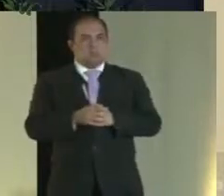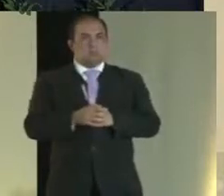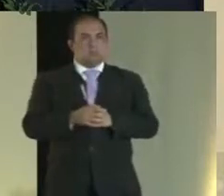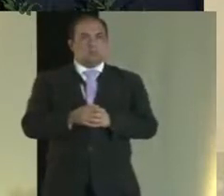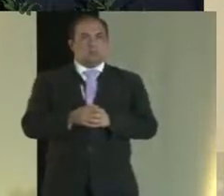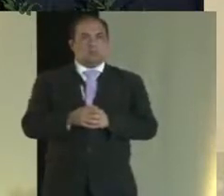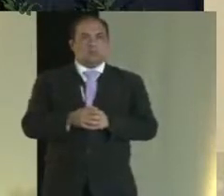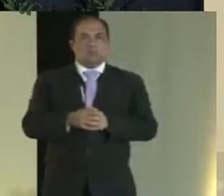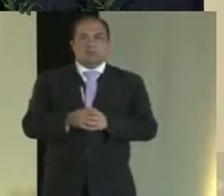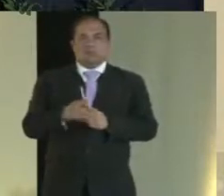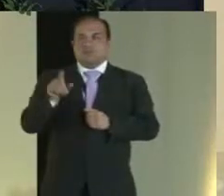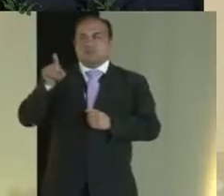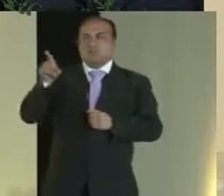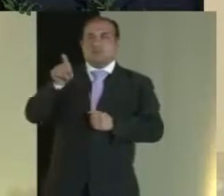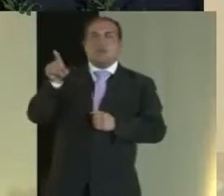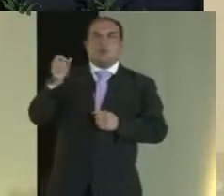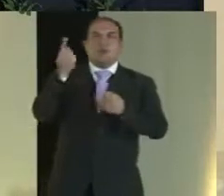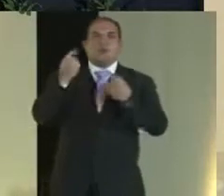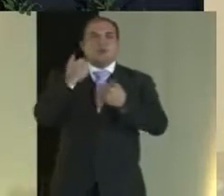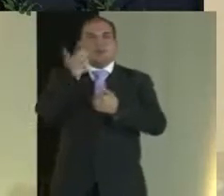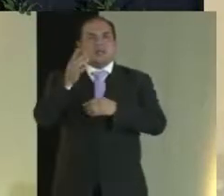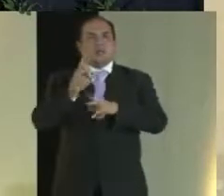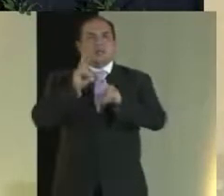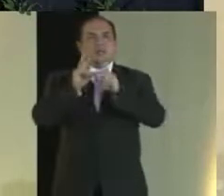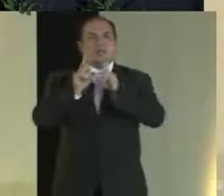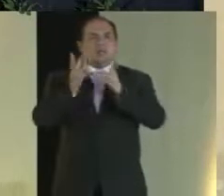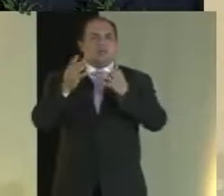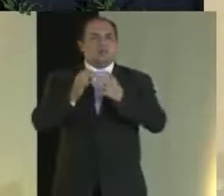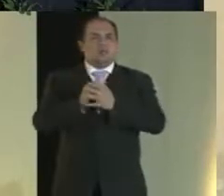Sí, por aquí había alguien que quería la palabra.